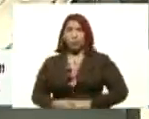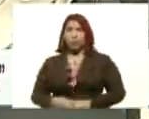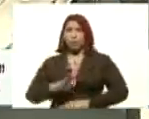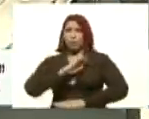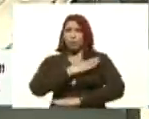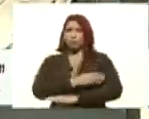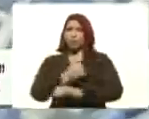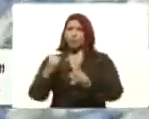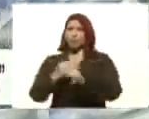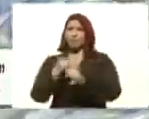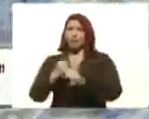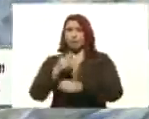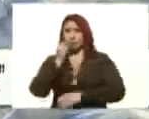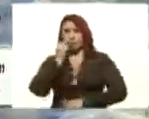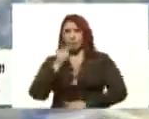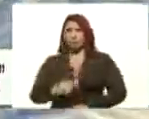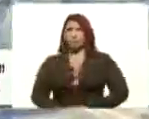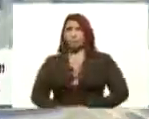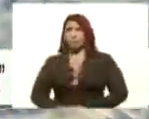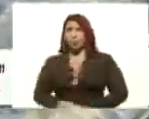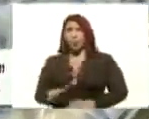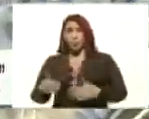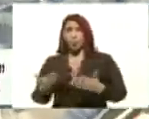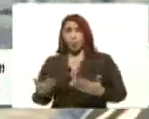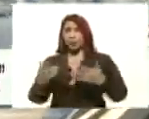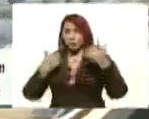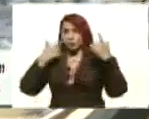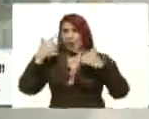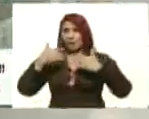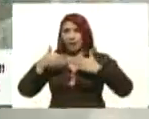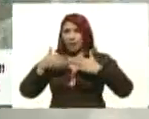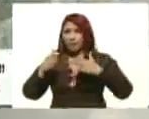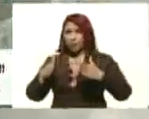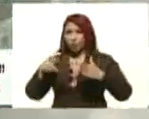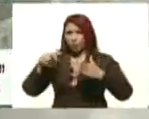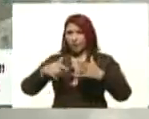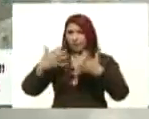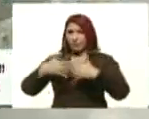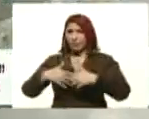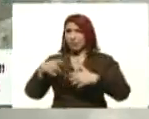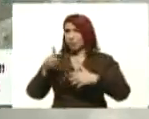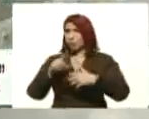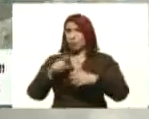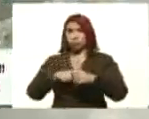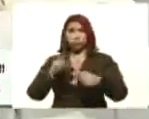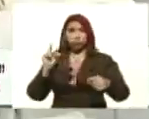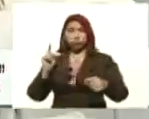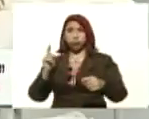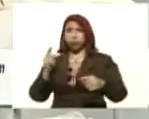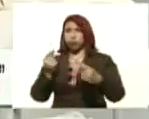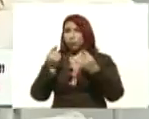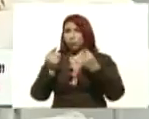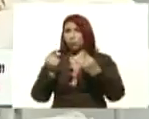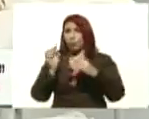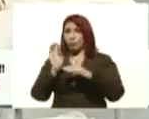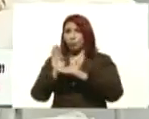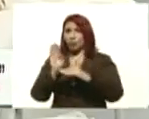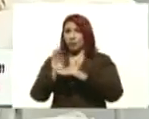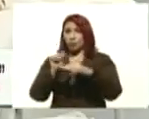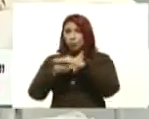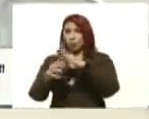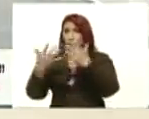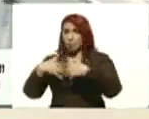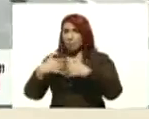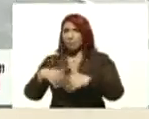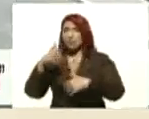trabajadores. Estos trabajadores que desde que el comandante Chávez inauguró esta planta no se retiraron ni un segundo protegiéndola. Y estoy hablando no solamente